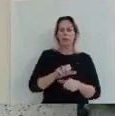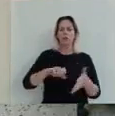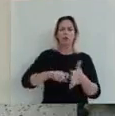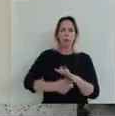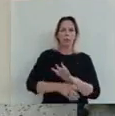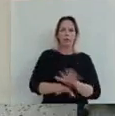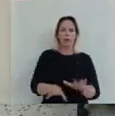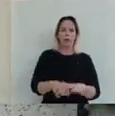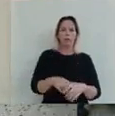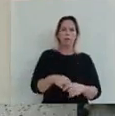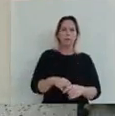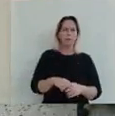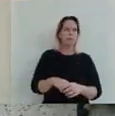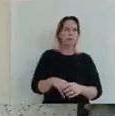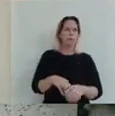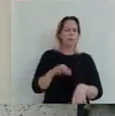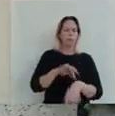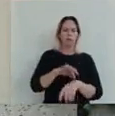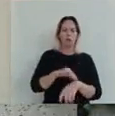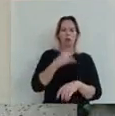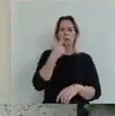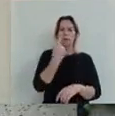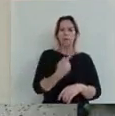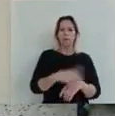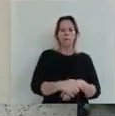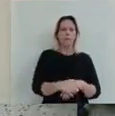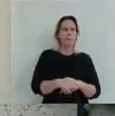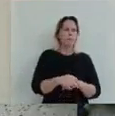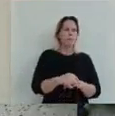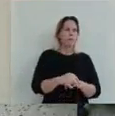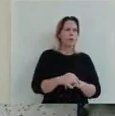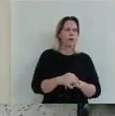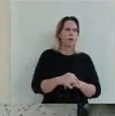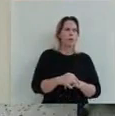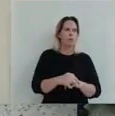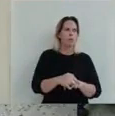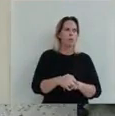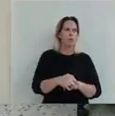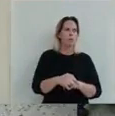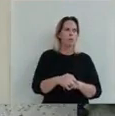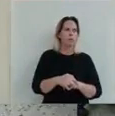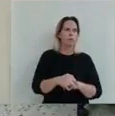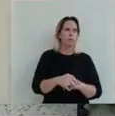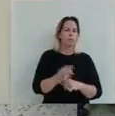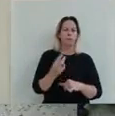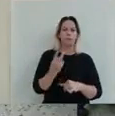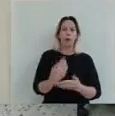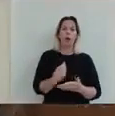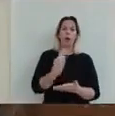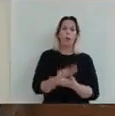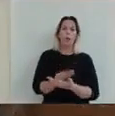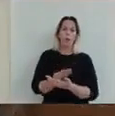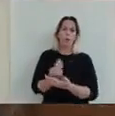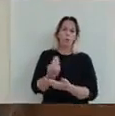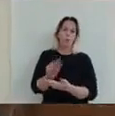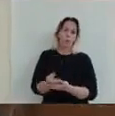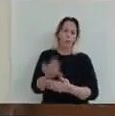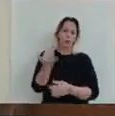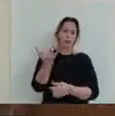¿Qué? Ferreira Dame. Sí, acá habían dos mociones realmente. Una era del archivo, como ya se explicó,